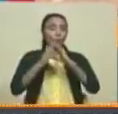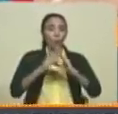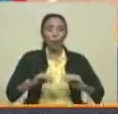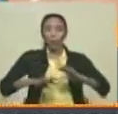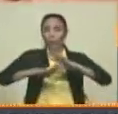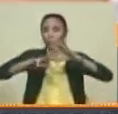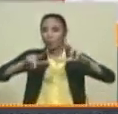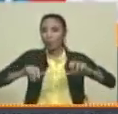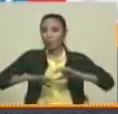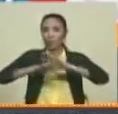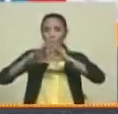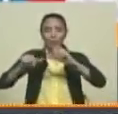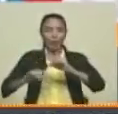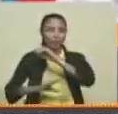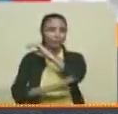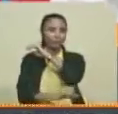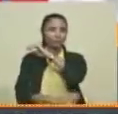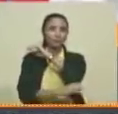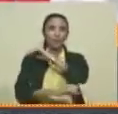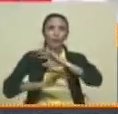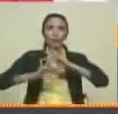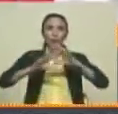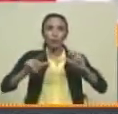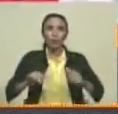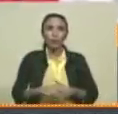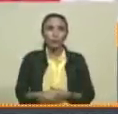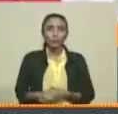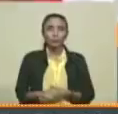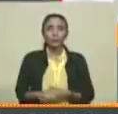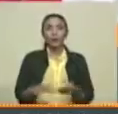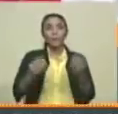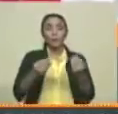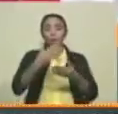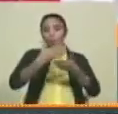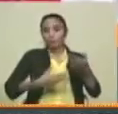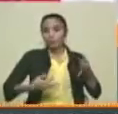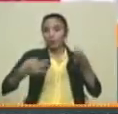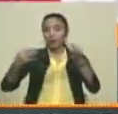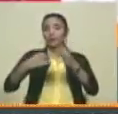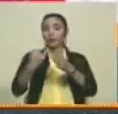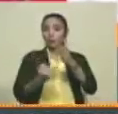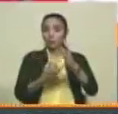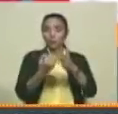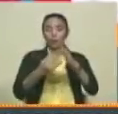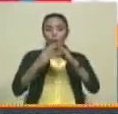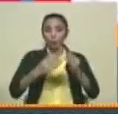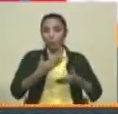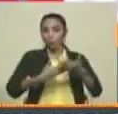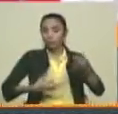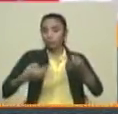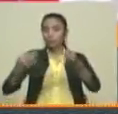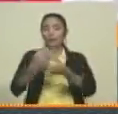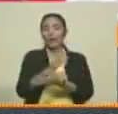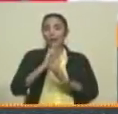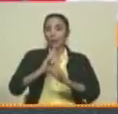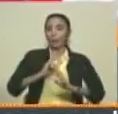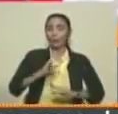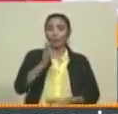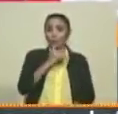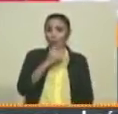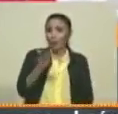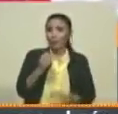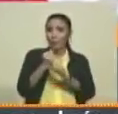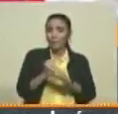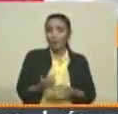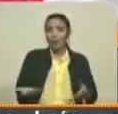de cosas. Bandido. Entonces se ha pasado carta a las instituciones del Estado y todavía no hemos recibido respuesta